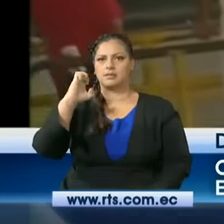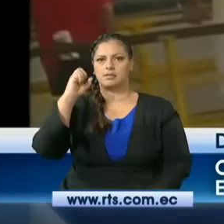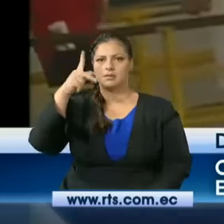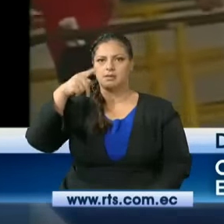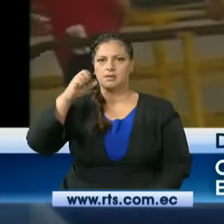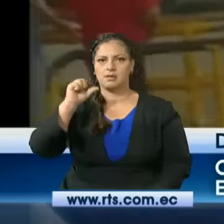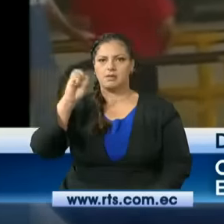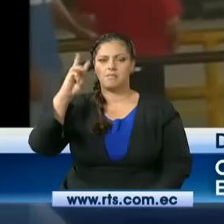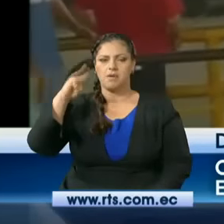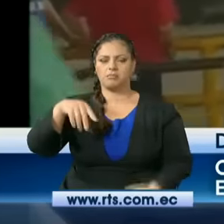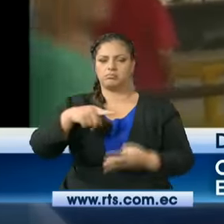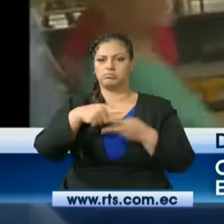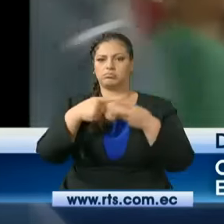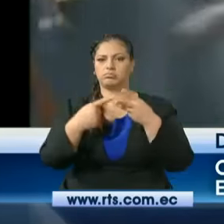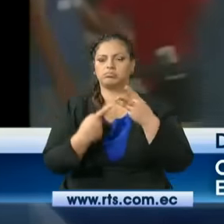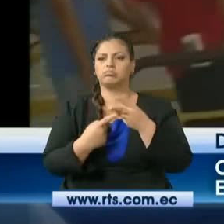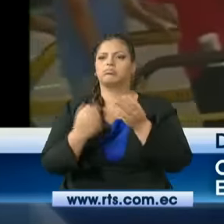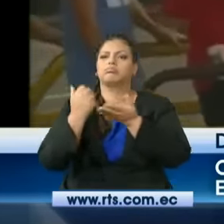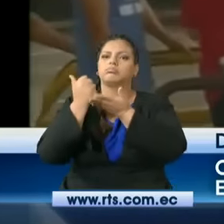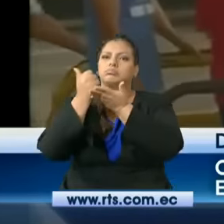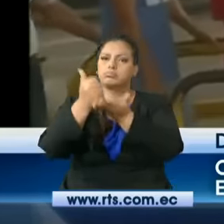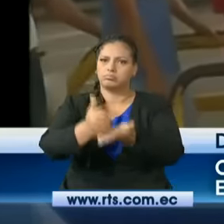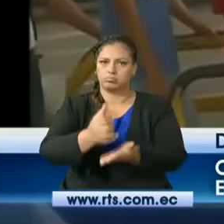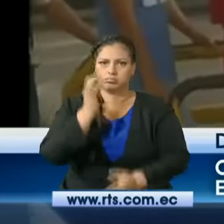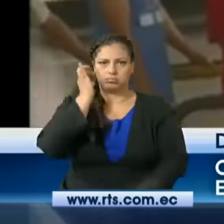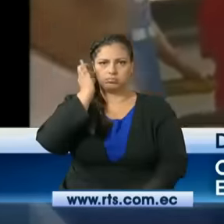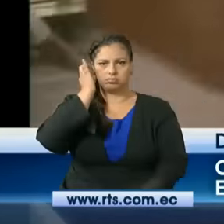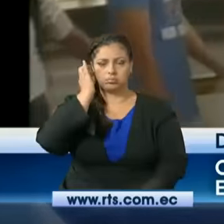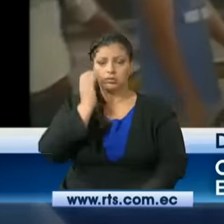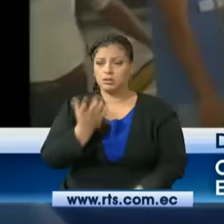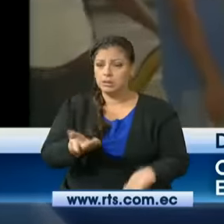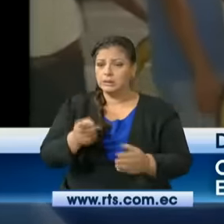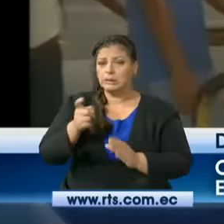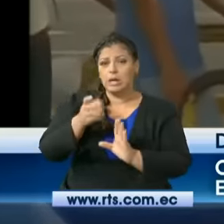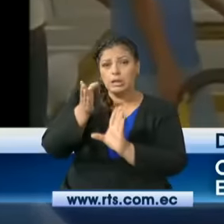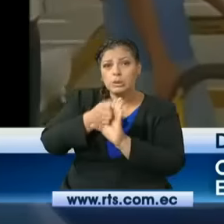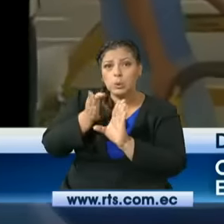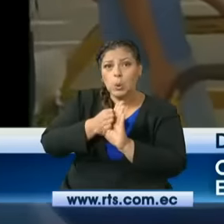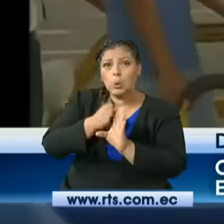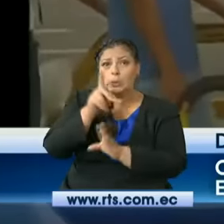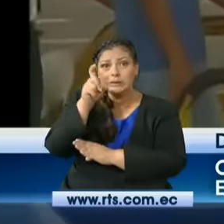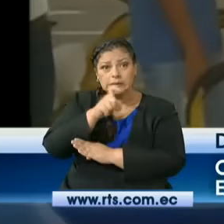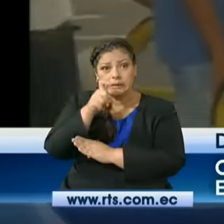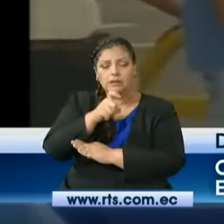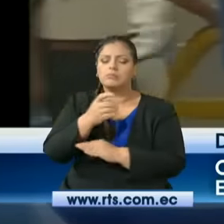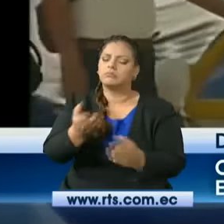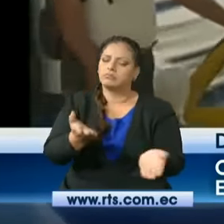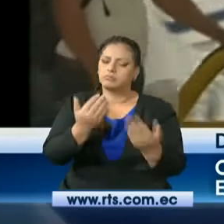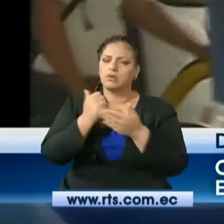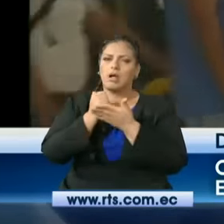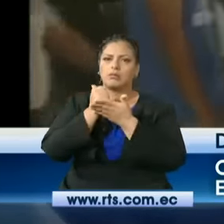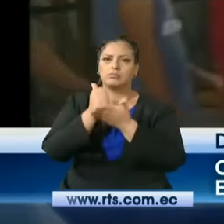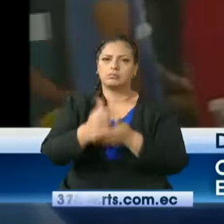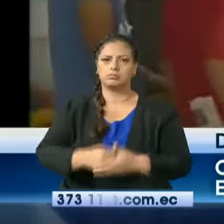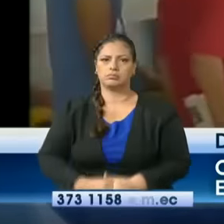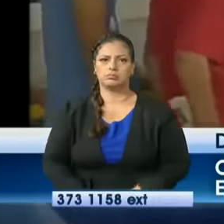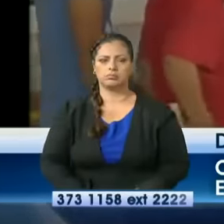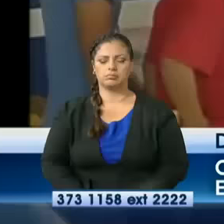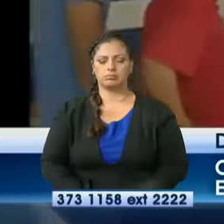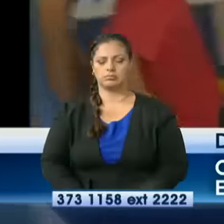requiriesen. ¿Alguna otra actividad que se me esté escapando que vayan a realizar? Vamos a realizar, por supuesto, una